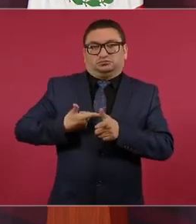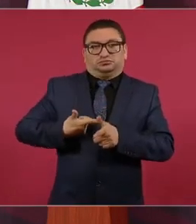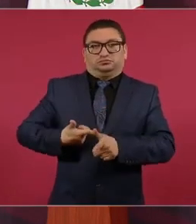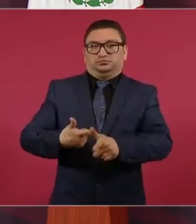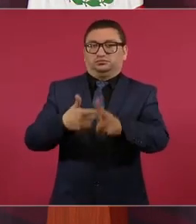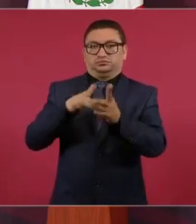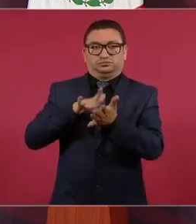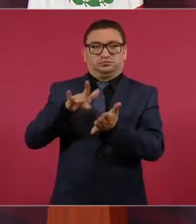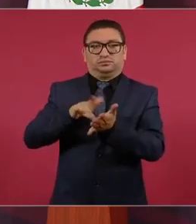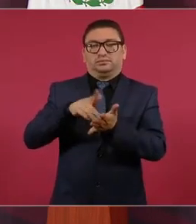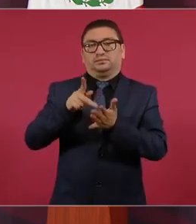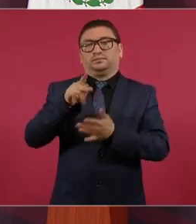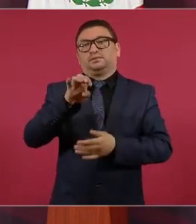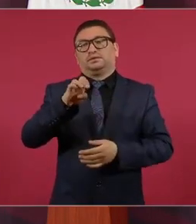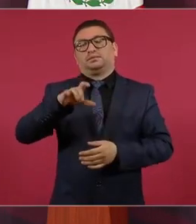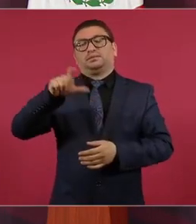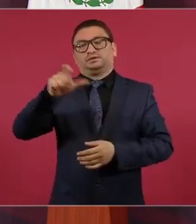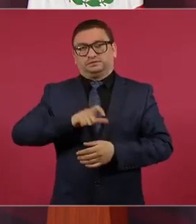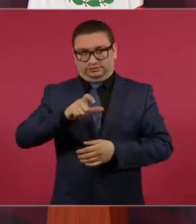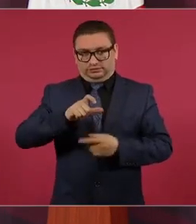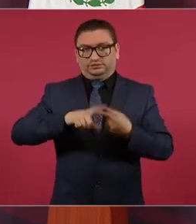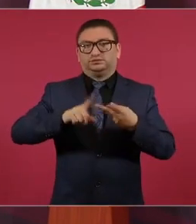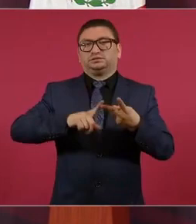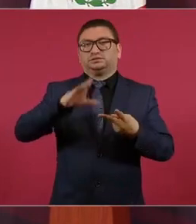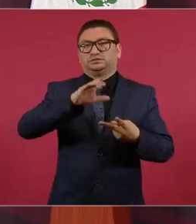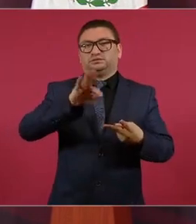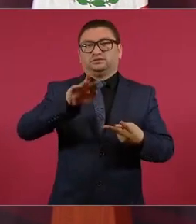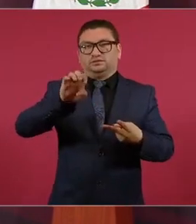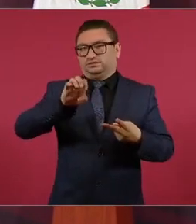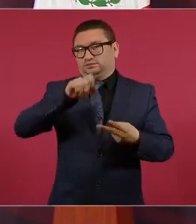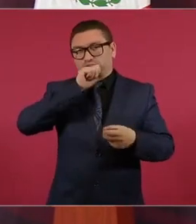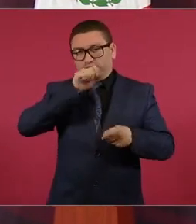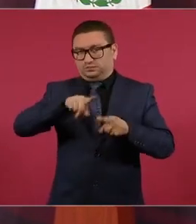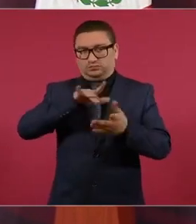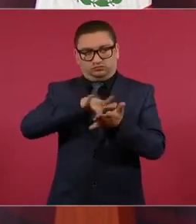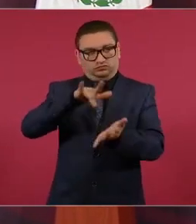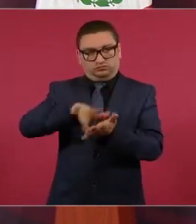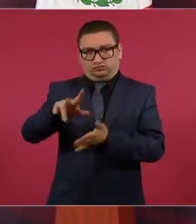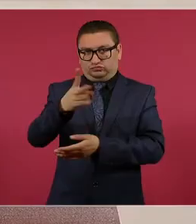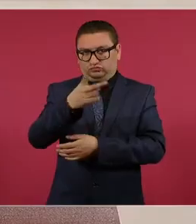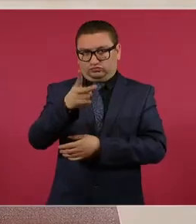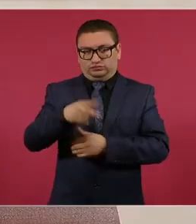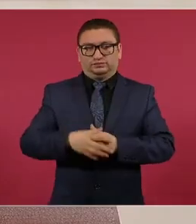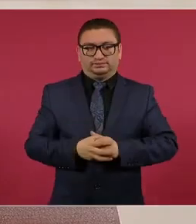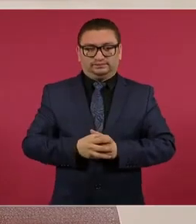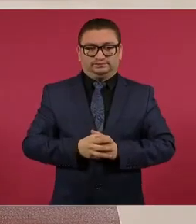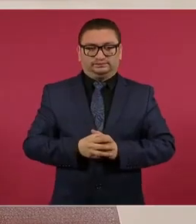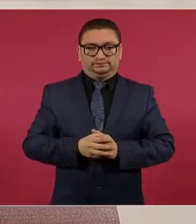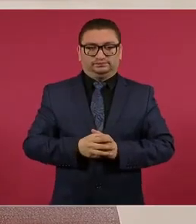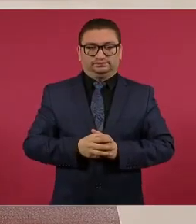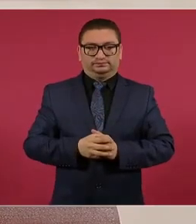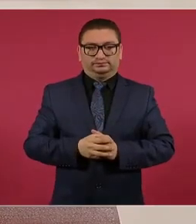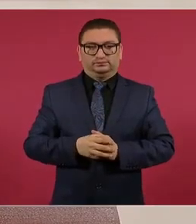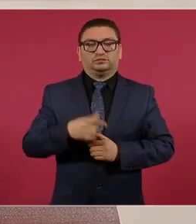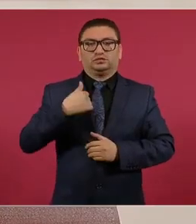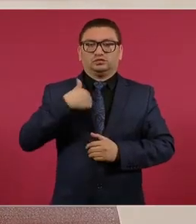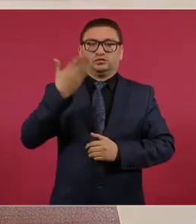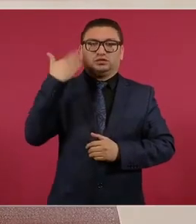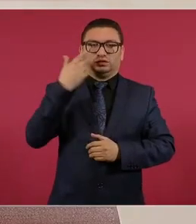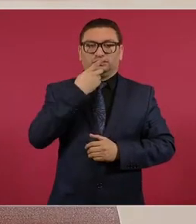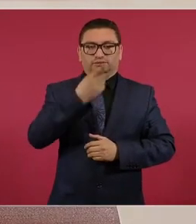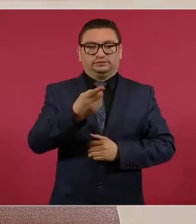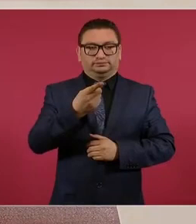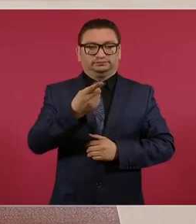apoyando a Pemex y a la Comisión Federal de Electricidad les decía yo que